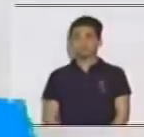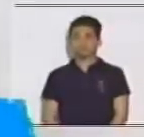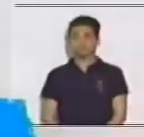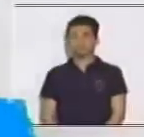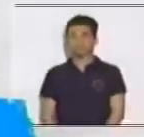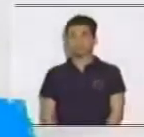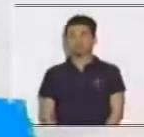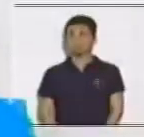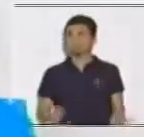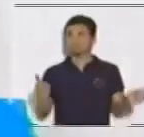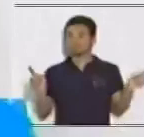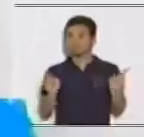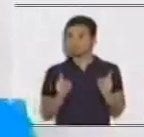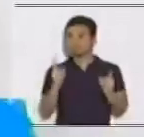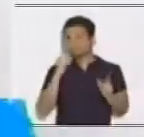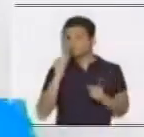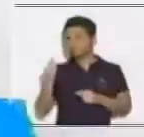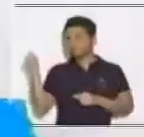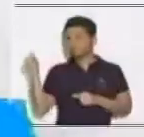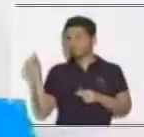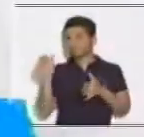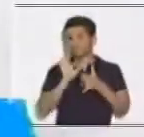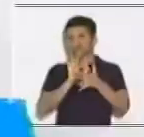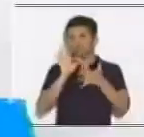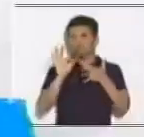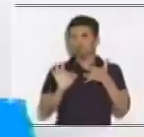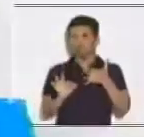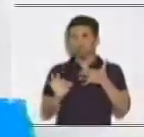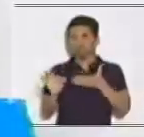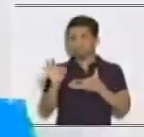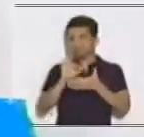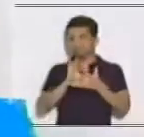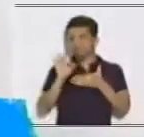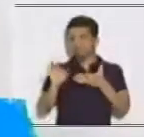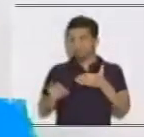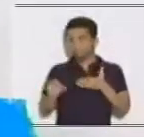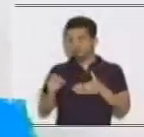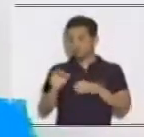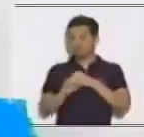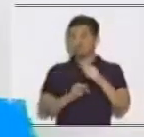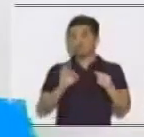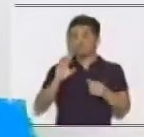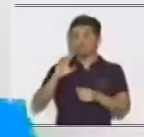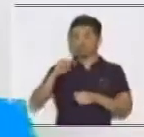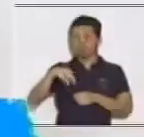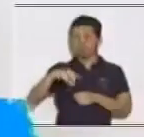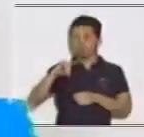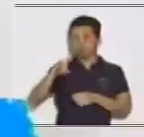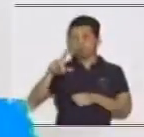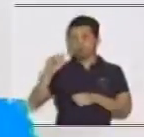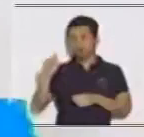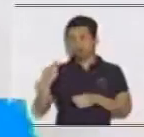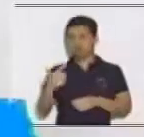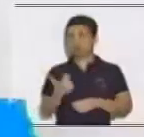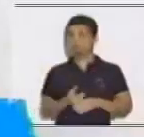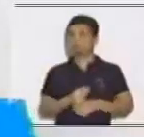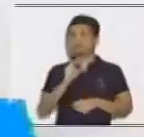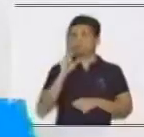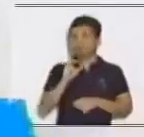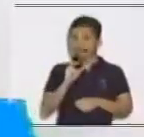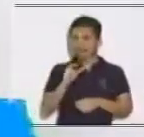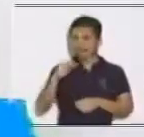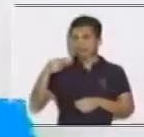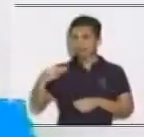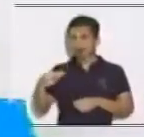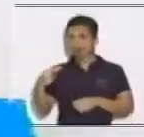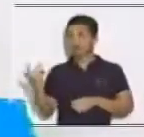resumir en esta fórmula que está aquí. C igual a la raíz cuadrada de A cuadrado